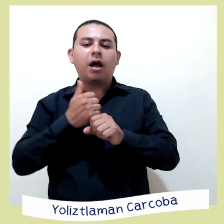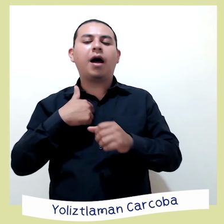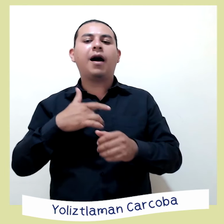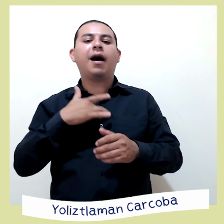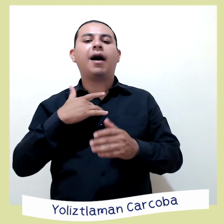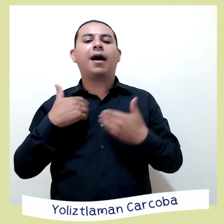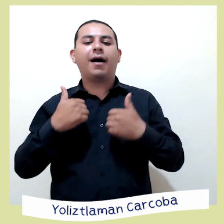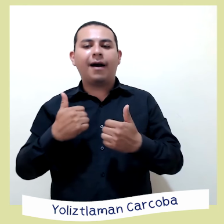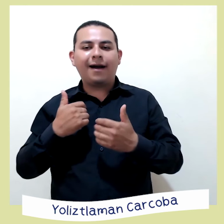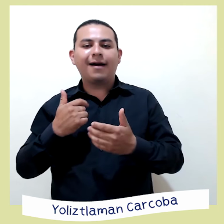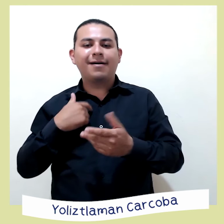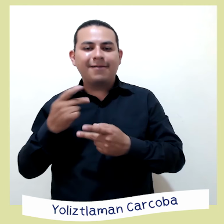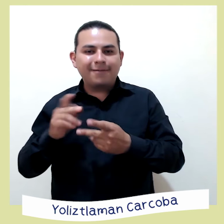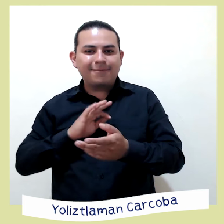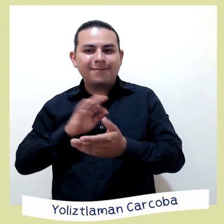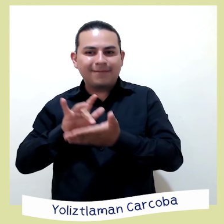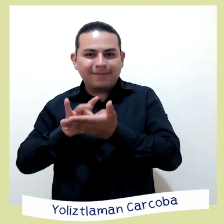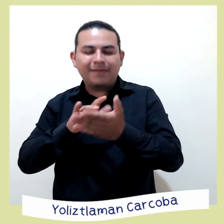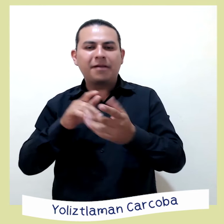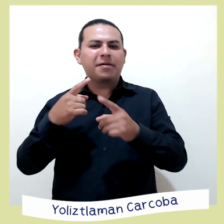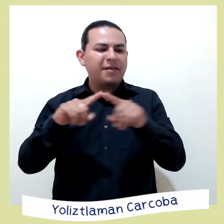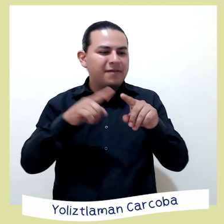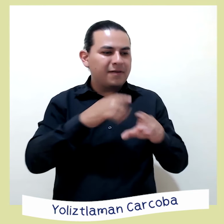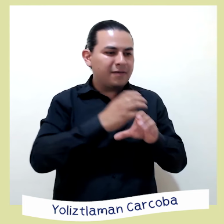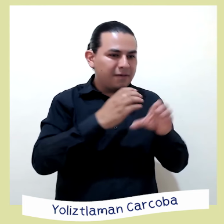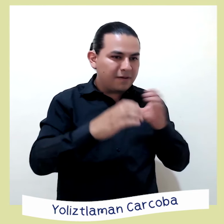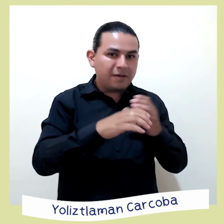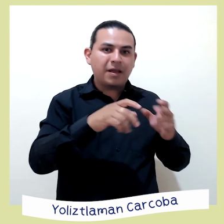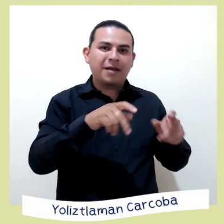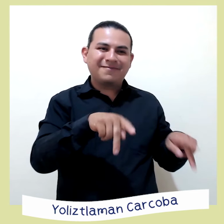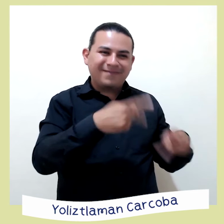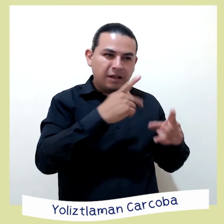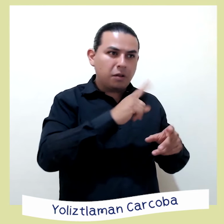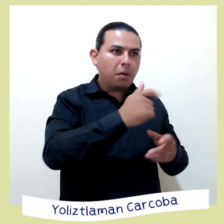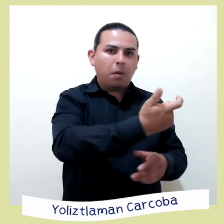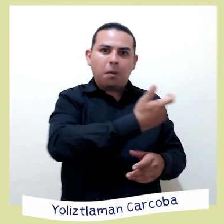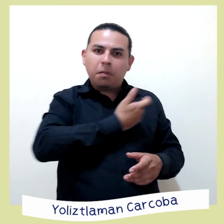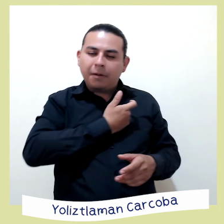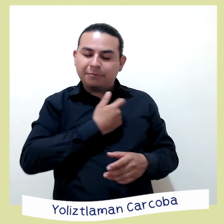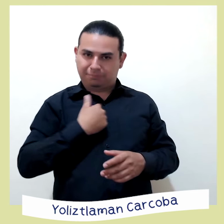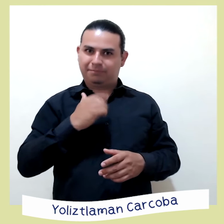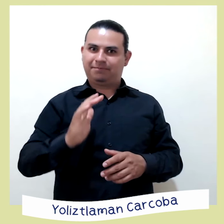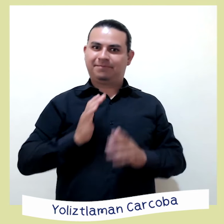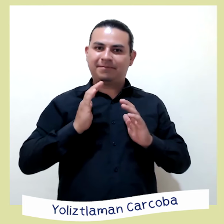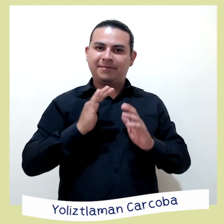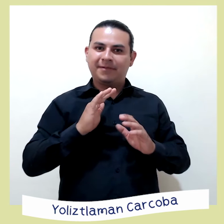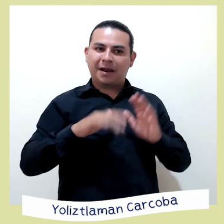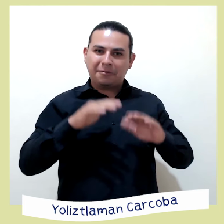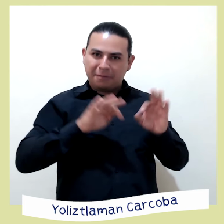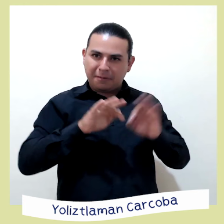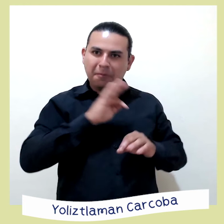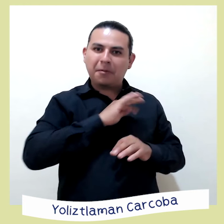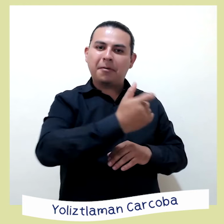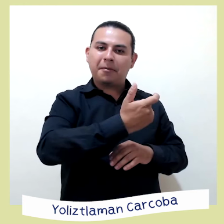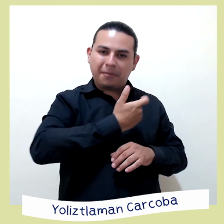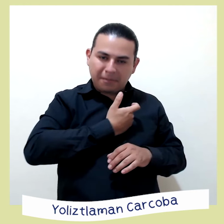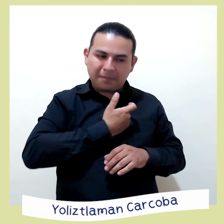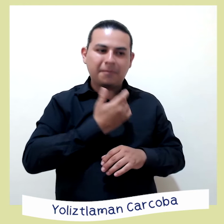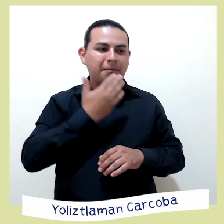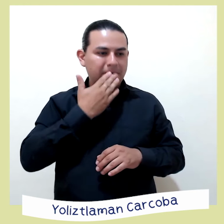para revistas como modelo y me han pagado, ¿no? Así es que pienso que sí llegan